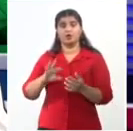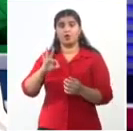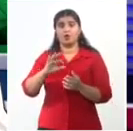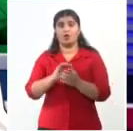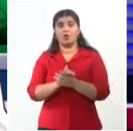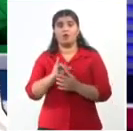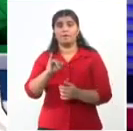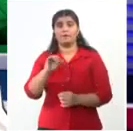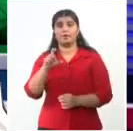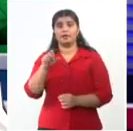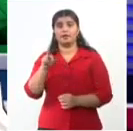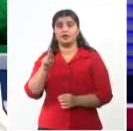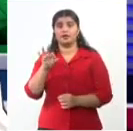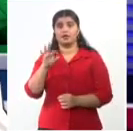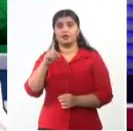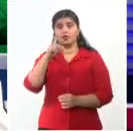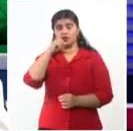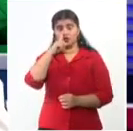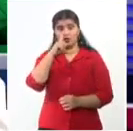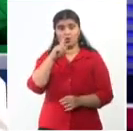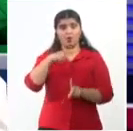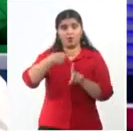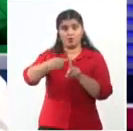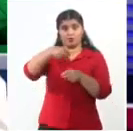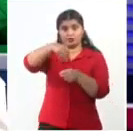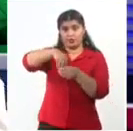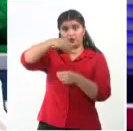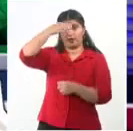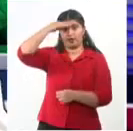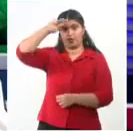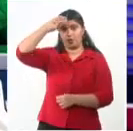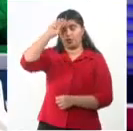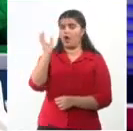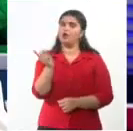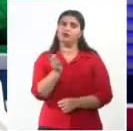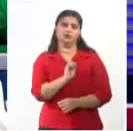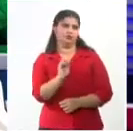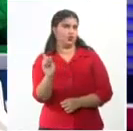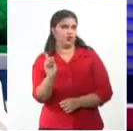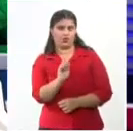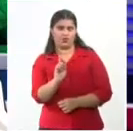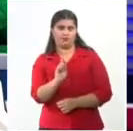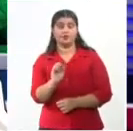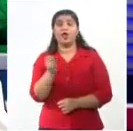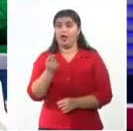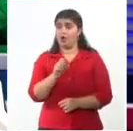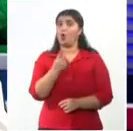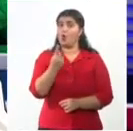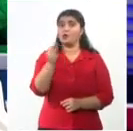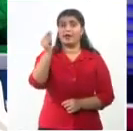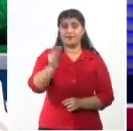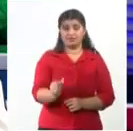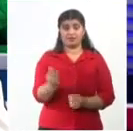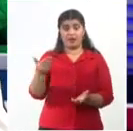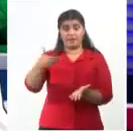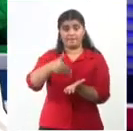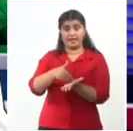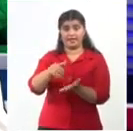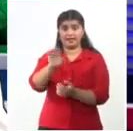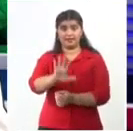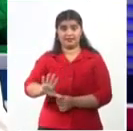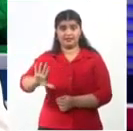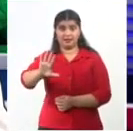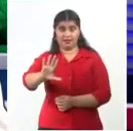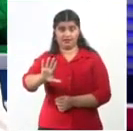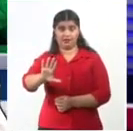caso de Sudáfrica positivo a la COVID, pero que no se confirmó que tuviera el Omicron.